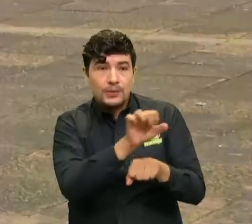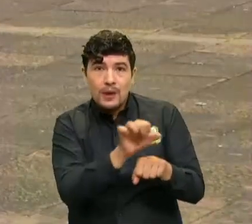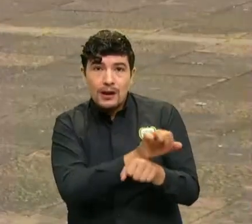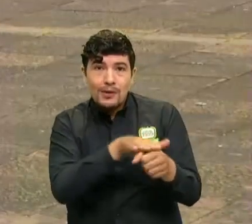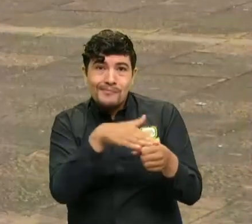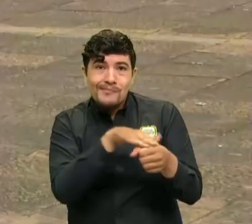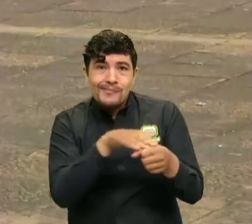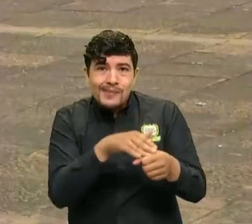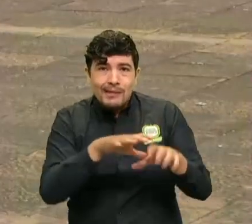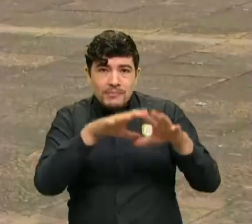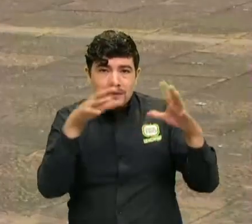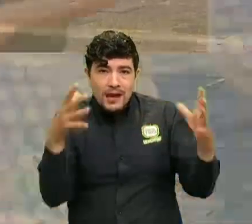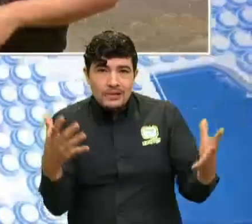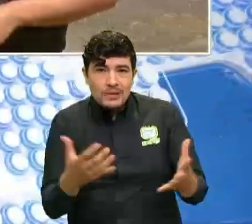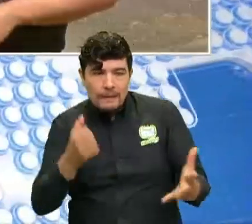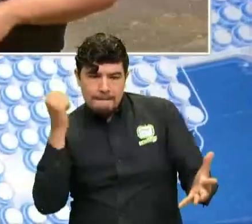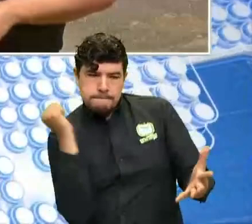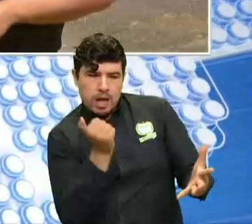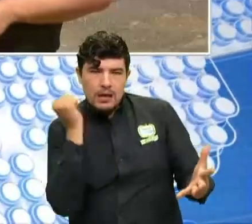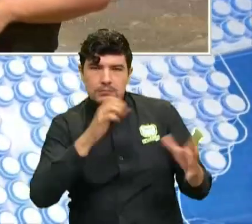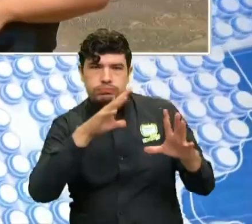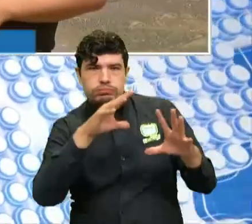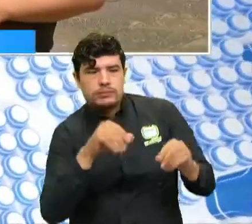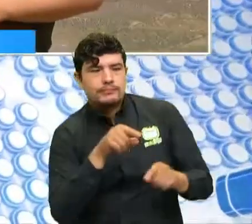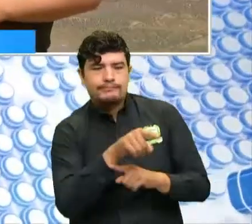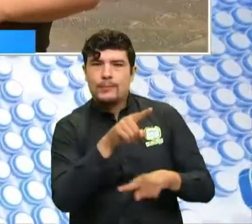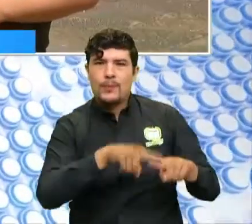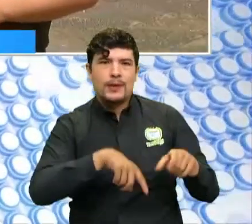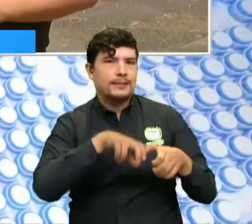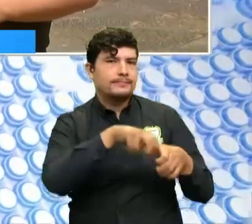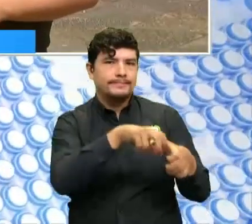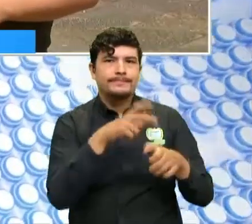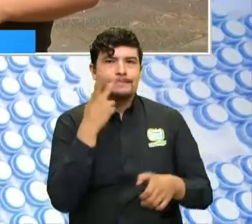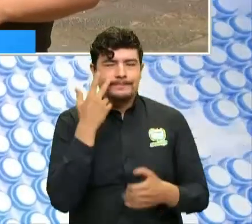esta importante eje vial. Para Oriente Noticias, Angie Telles, estamos informando.